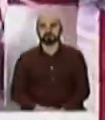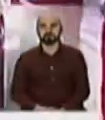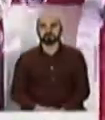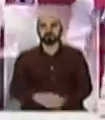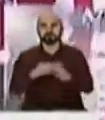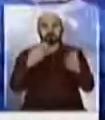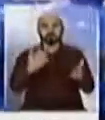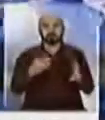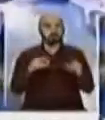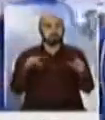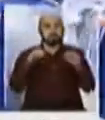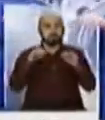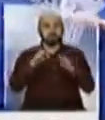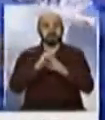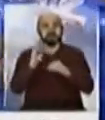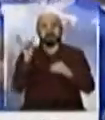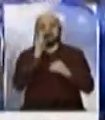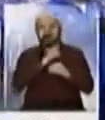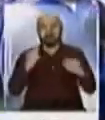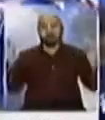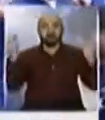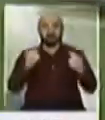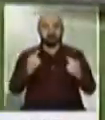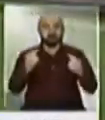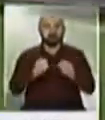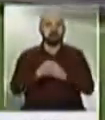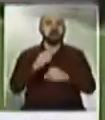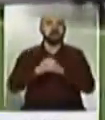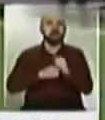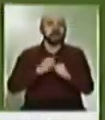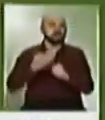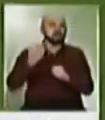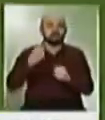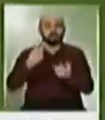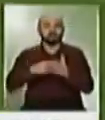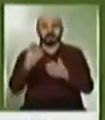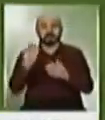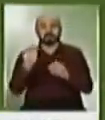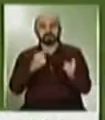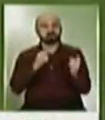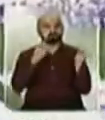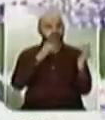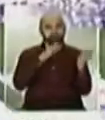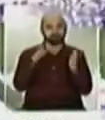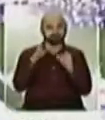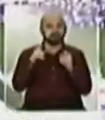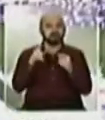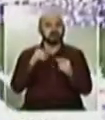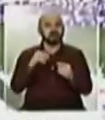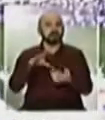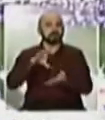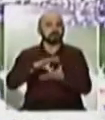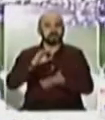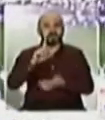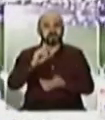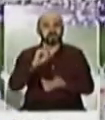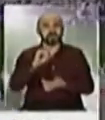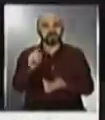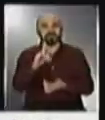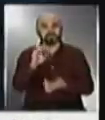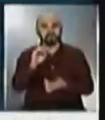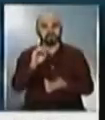Al igual que en la final de Champions del 2014, los ojos del fútbol mundial apuntan a Lisboa, claro que en esta oportunidad con una escenografía